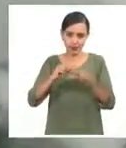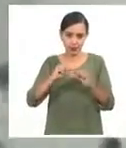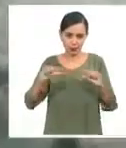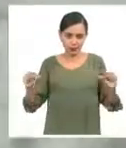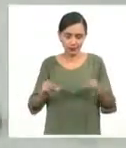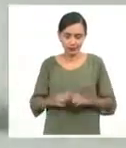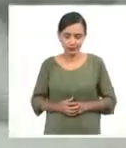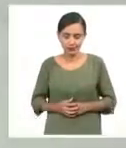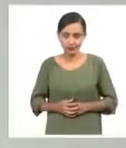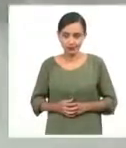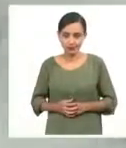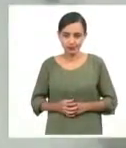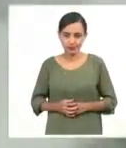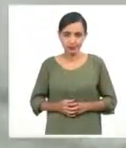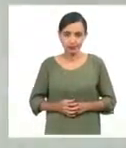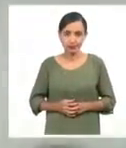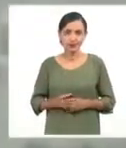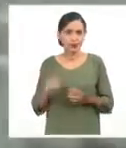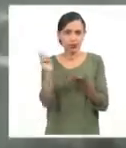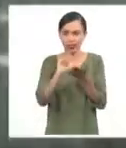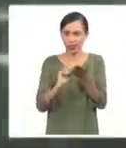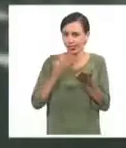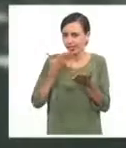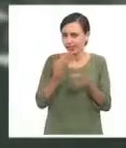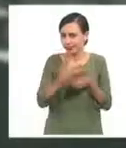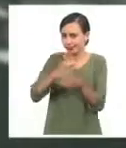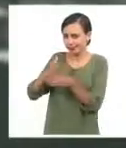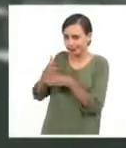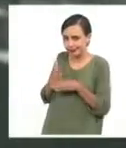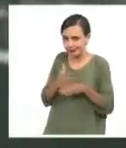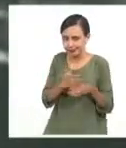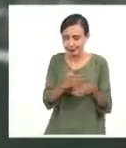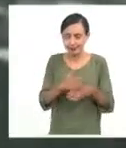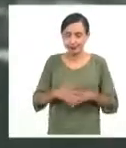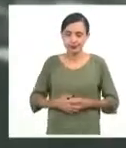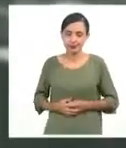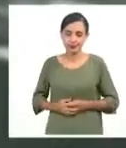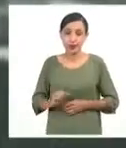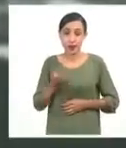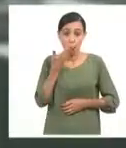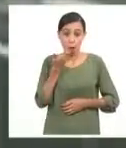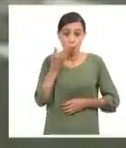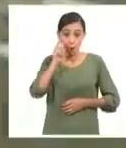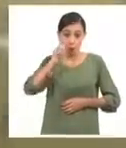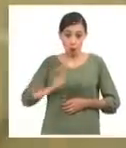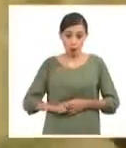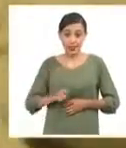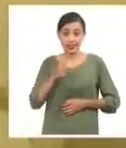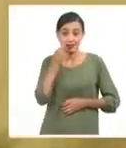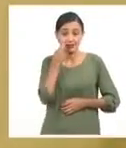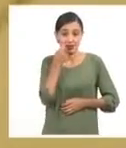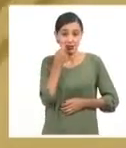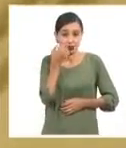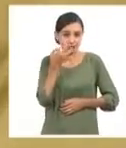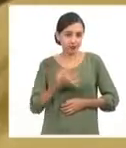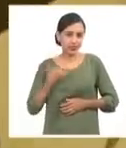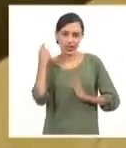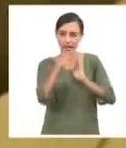Su ejecutoria es vasta, diversa y de múltiples resonancias. El poeta que reflejó la esencia vigorosa de la